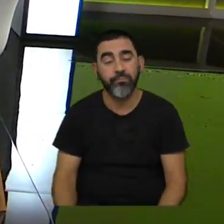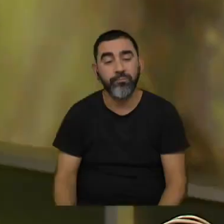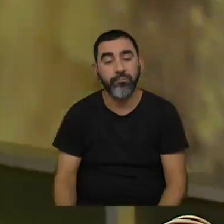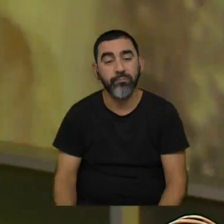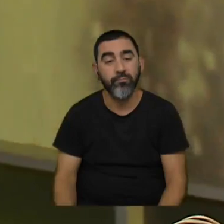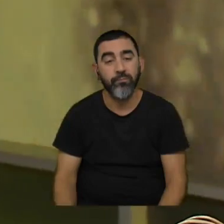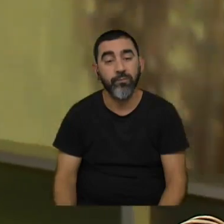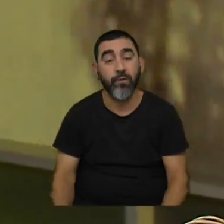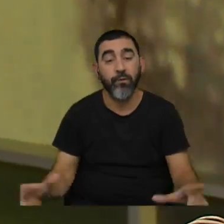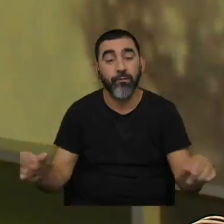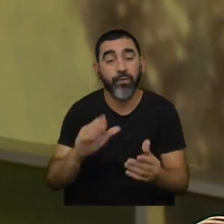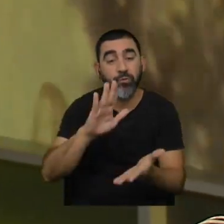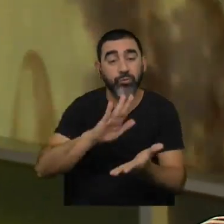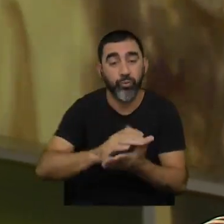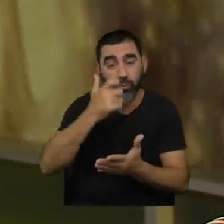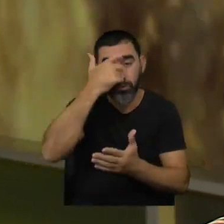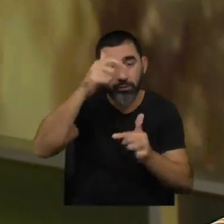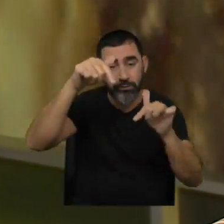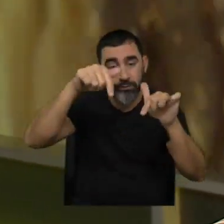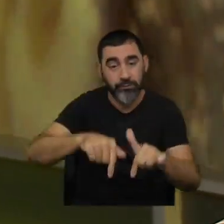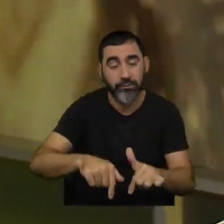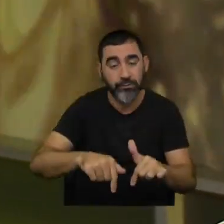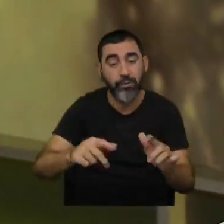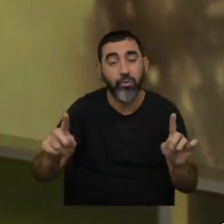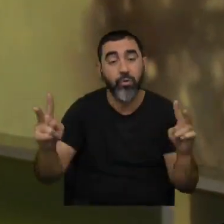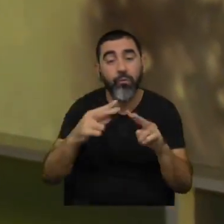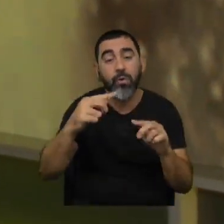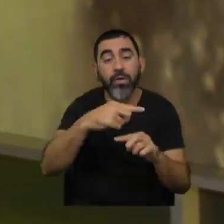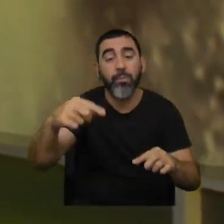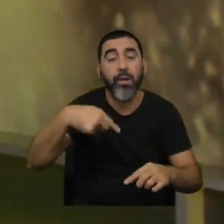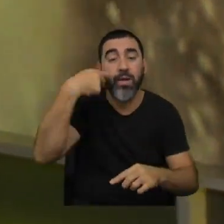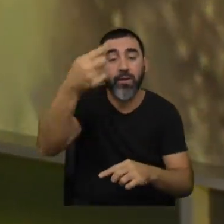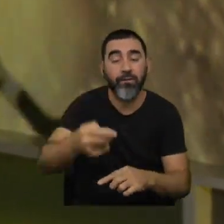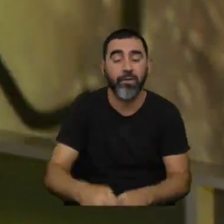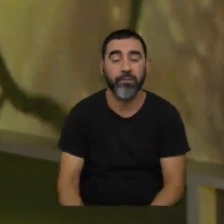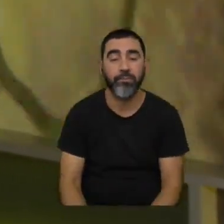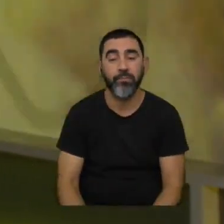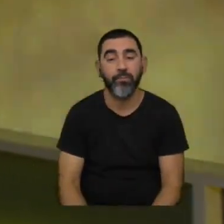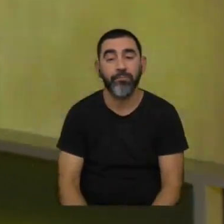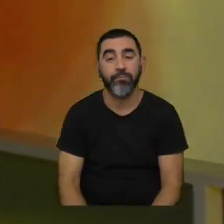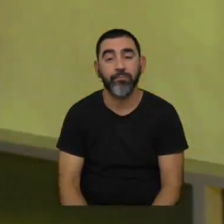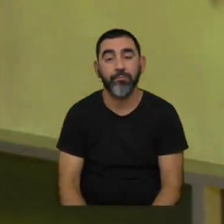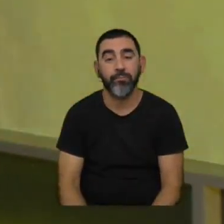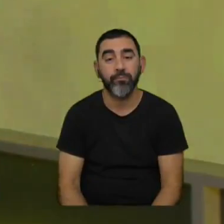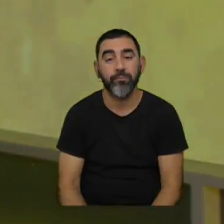pronto. Cerramos nuestro programa de hoy y los esperamos aquí en Sobreciencia la semana que viene.